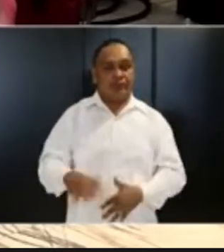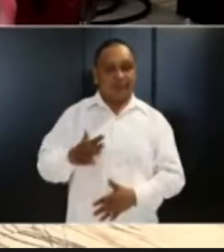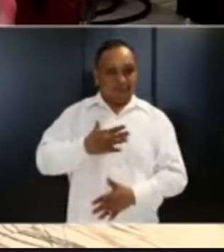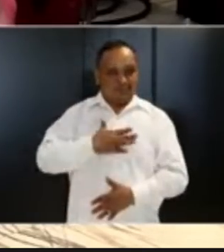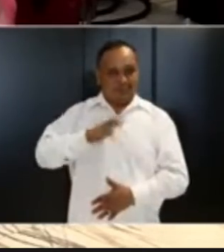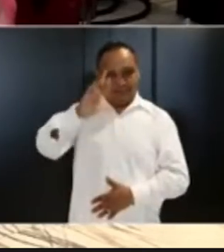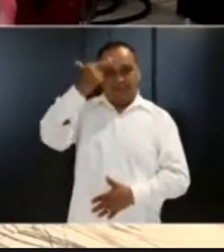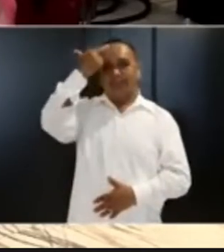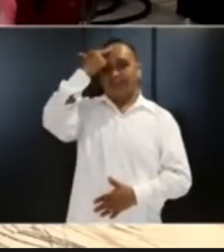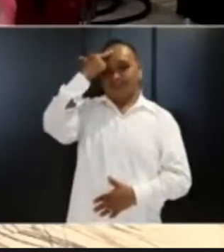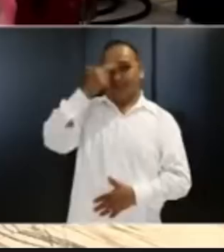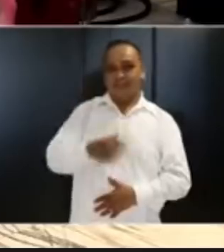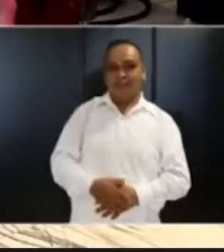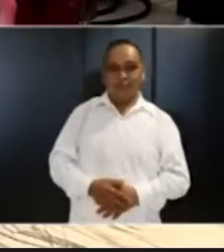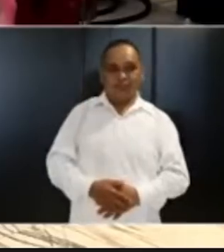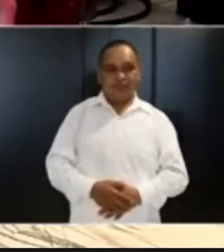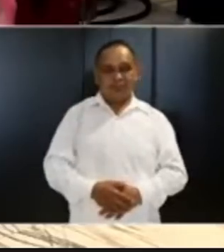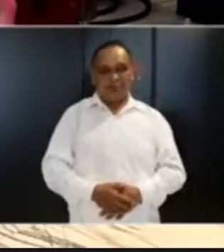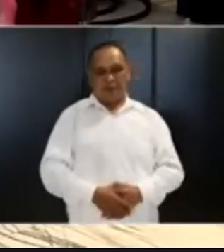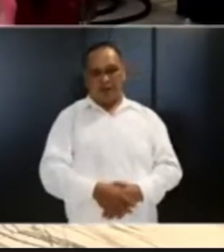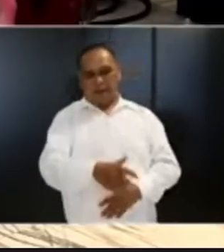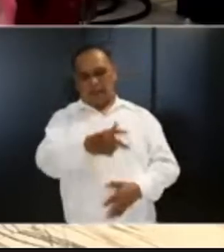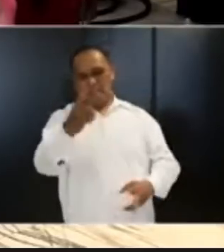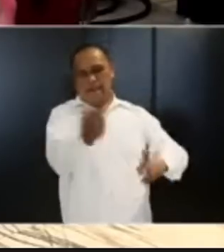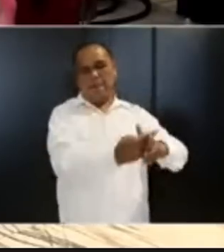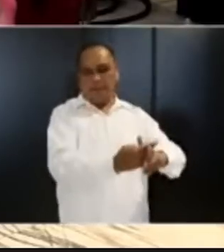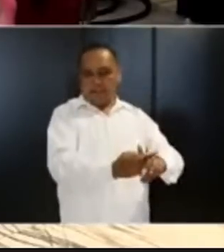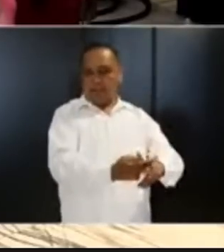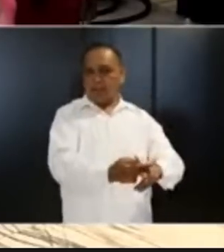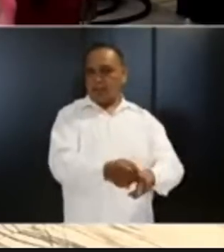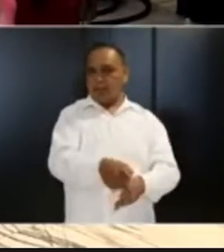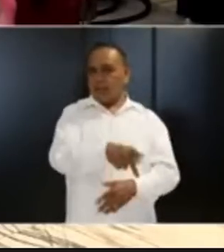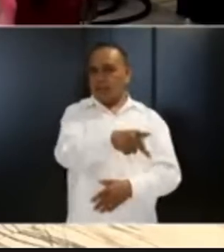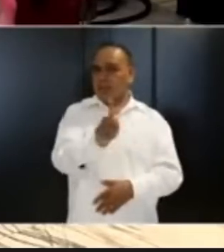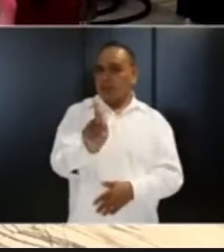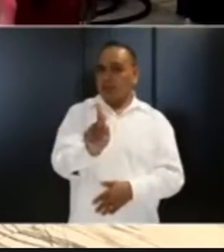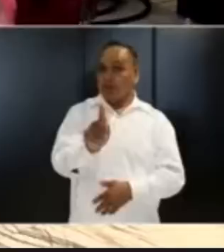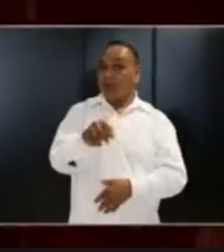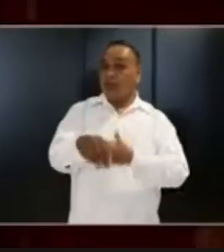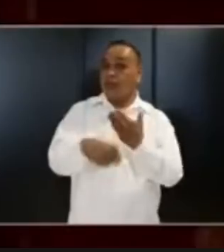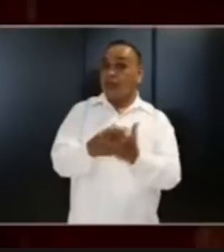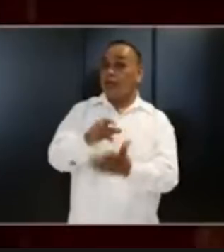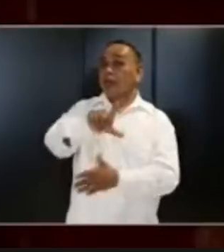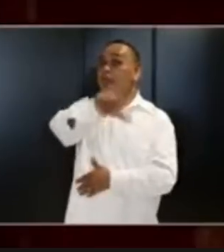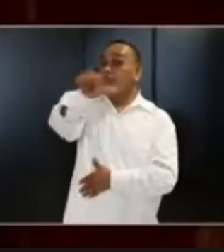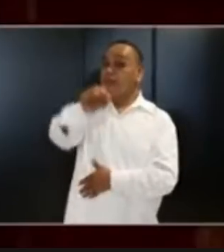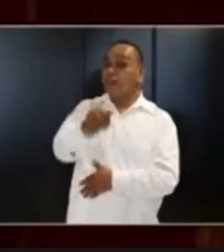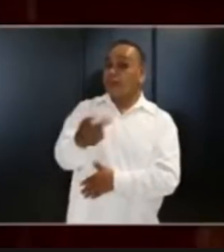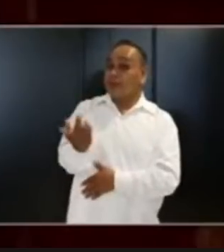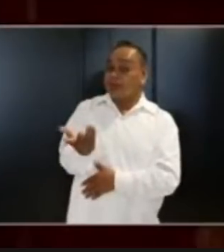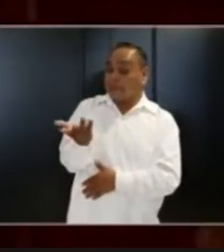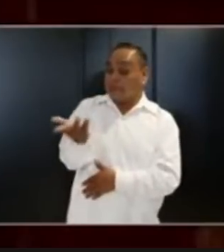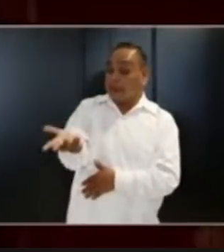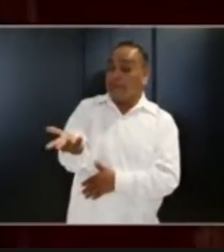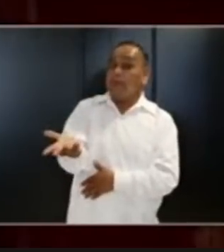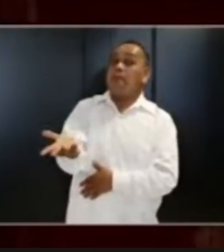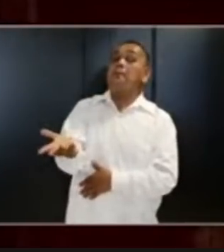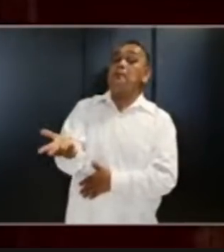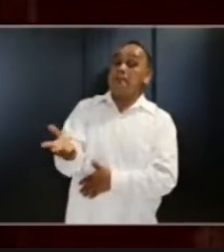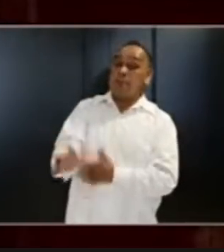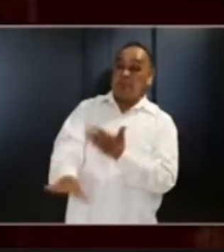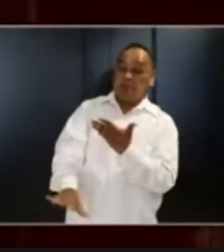líder priista Alejandro Moreno Cárdenas en su programa denominado Martes del Jaguar, en una de las cuales se escucha al